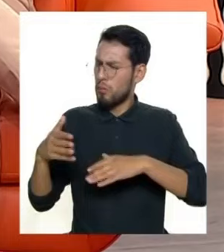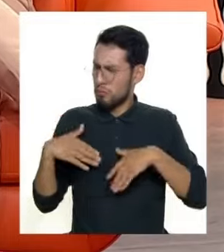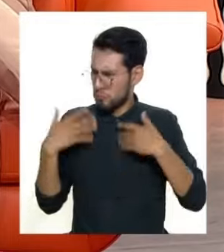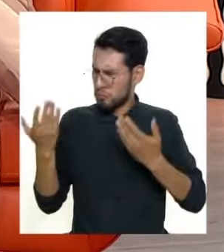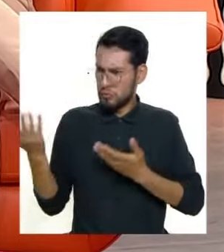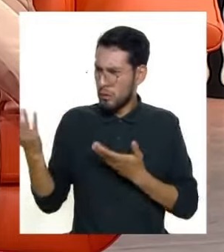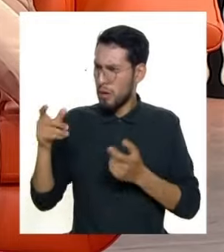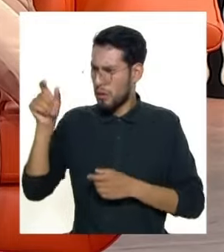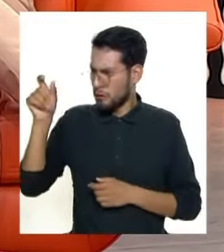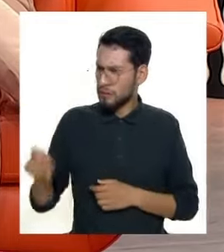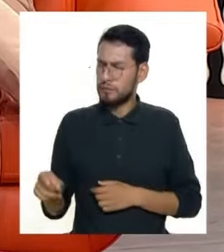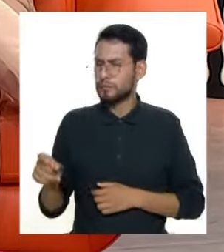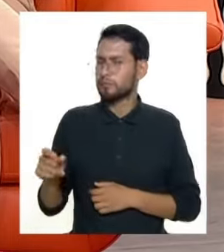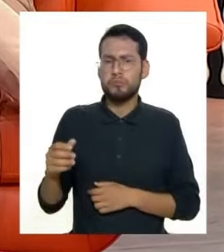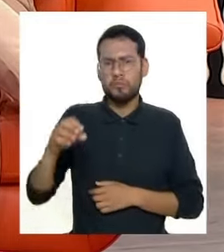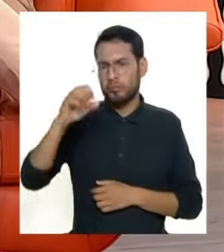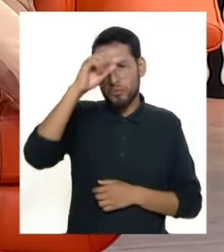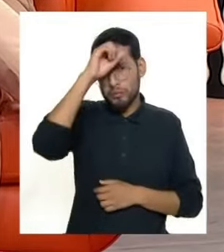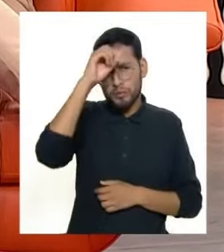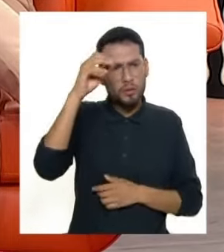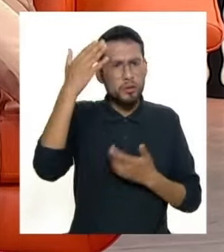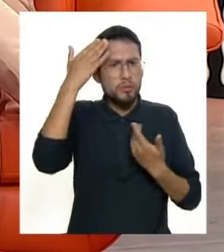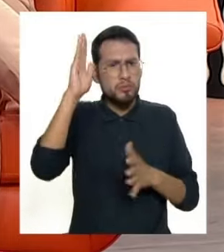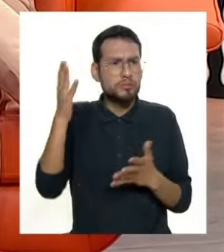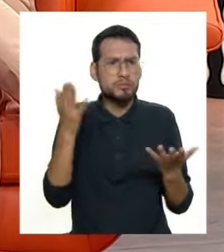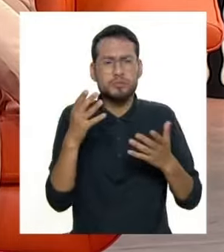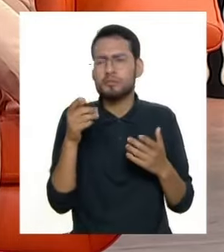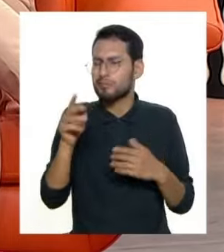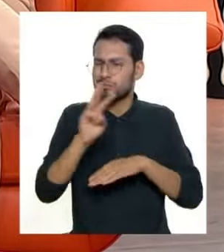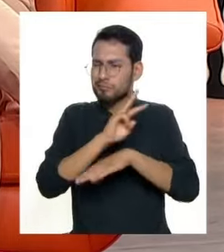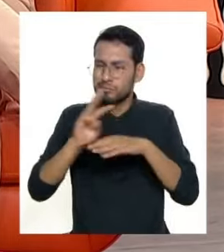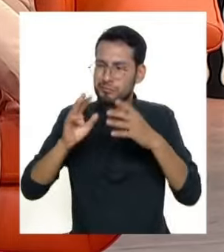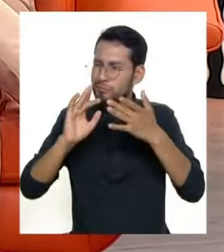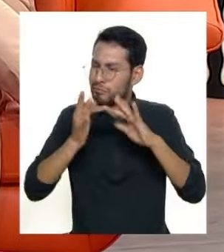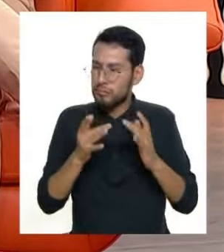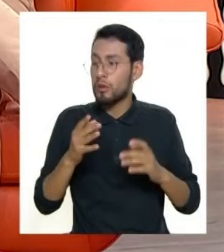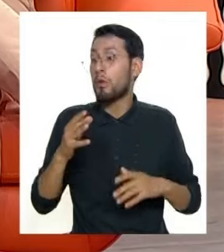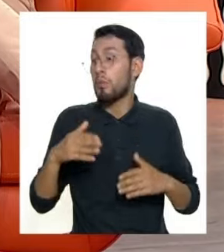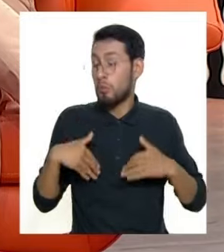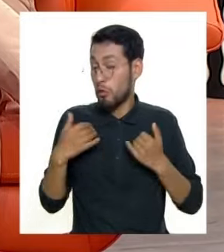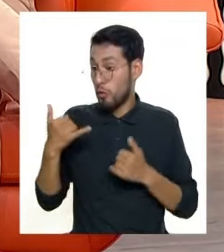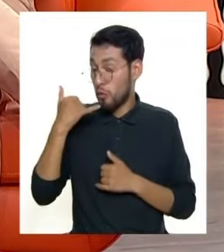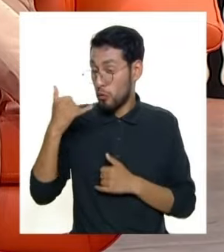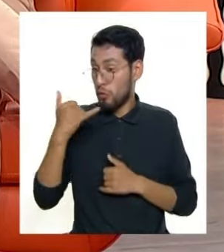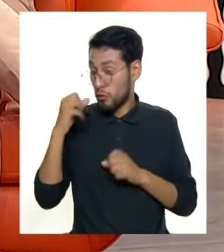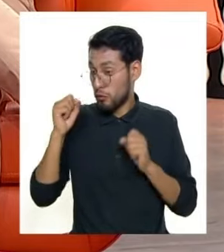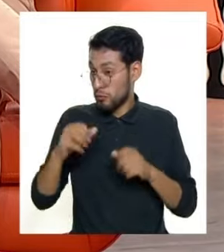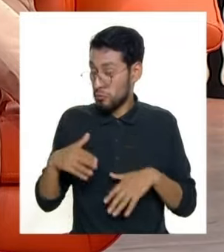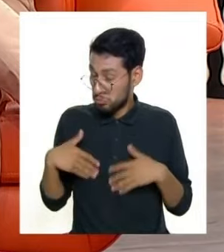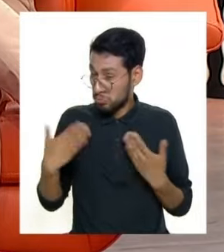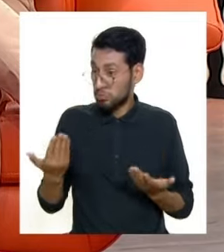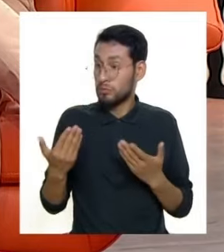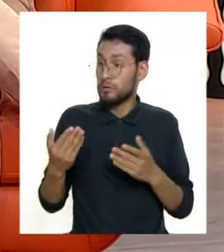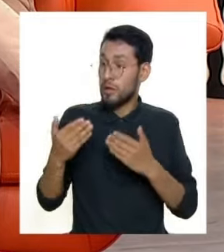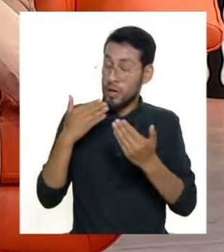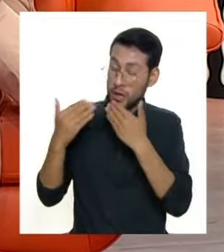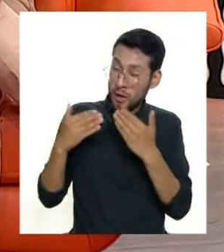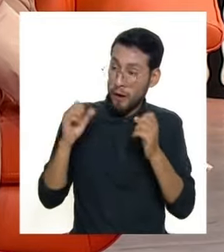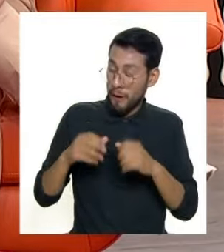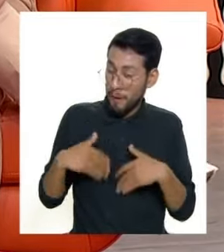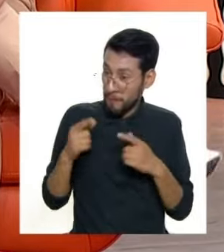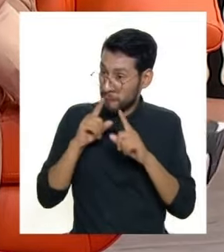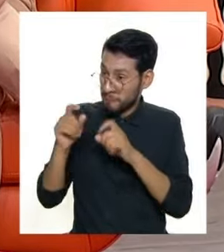mencionar de repente una persona que no está tan familiarizada con el tema de internet? ¿Hay algún número donde se pueda llamar, donde puedan hablar, donde